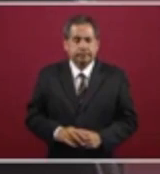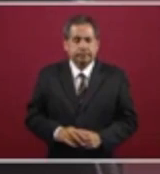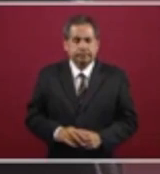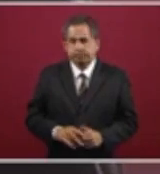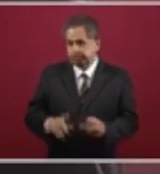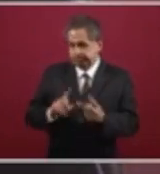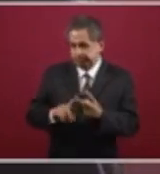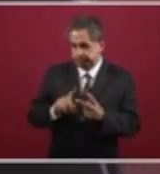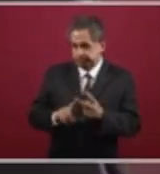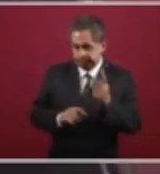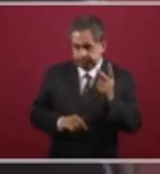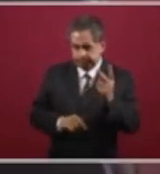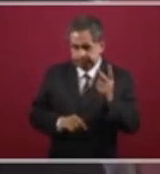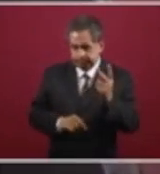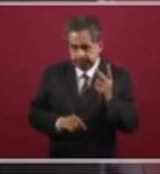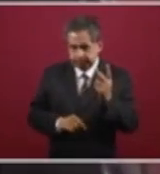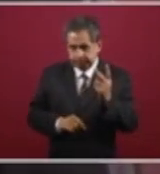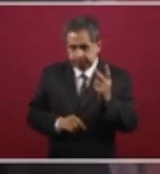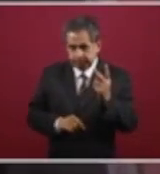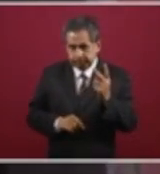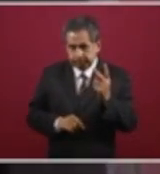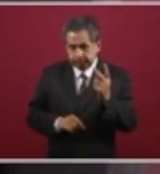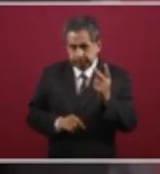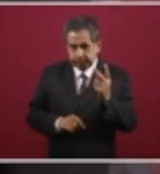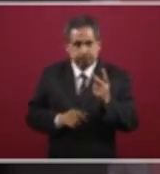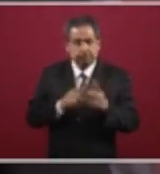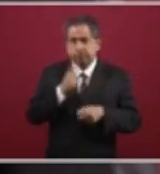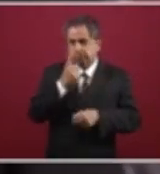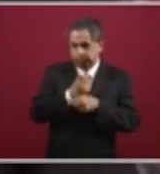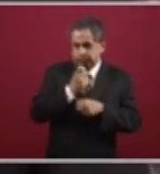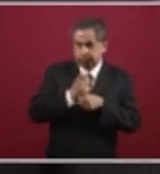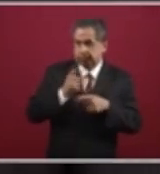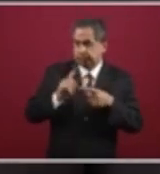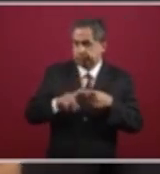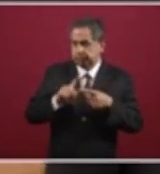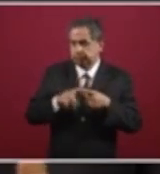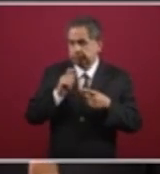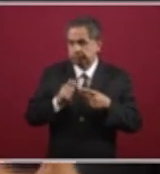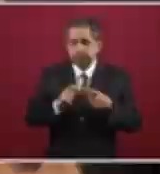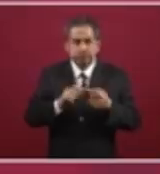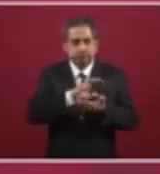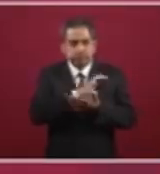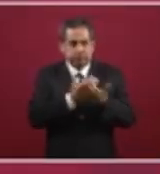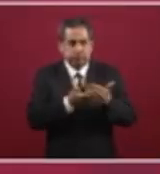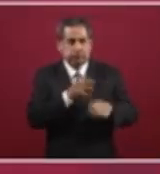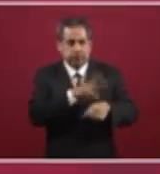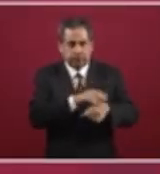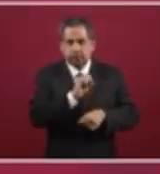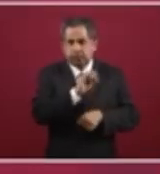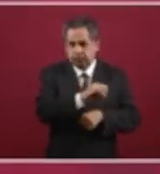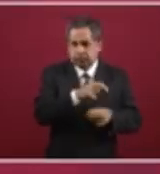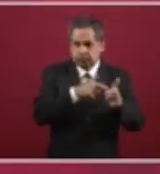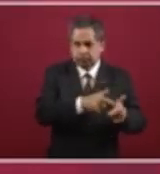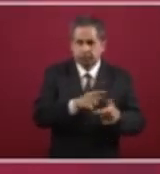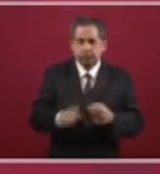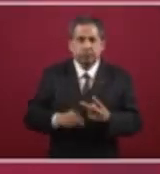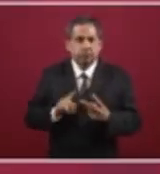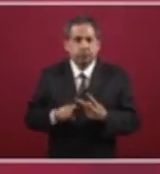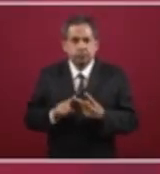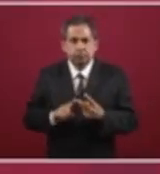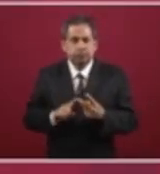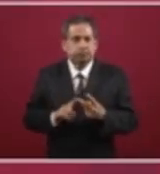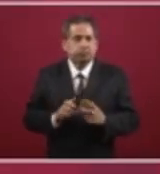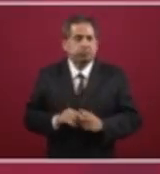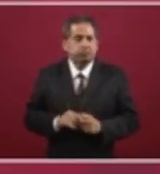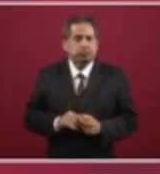segundo, o sea, lo primero es mantener las concesiones actuales y ya